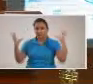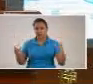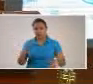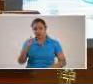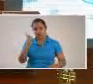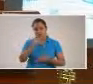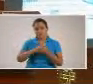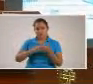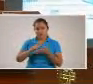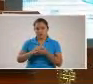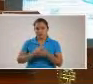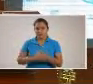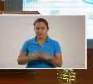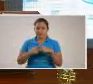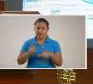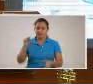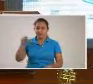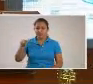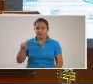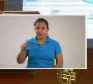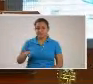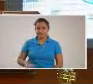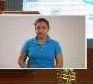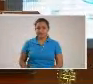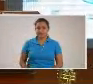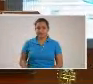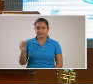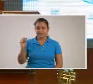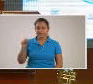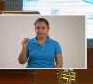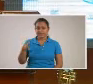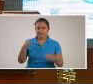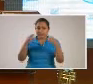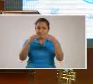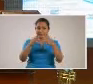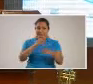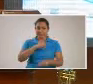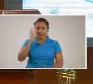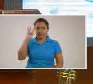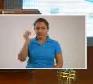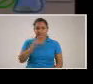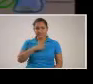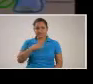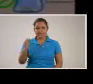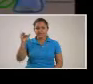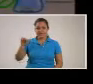aquí es donde se pone la cosa tremenda, porque esta parte que está acá